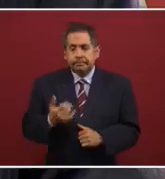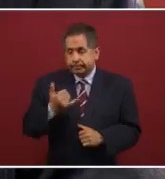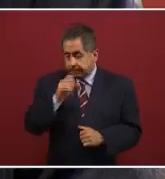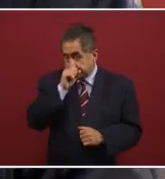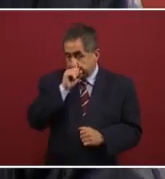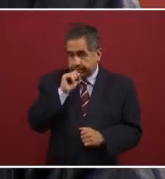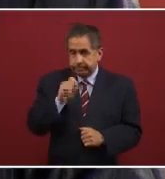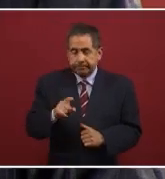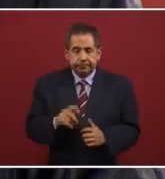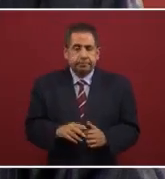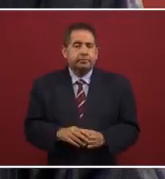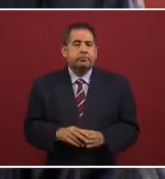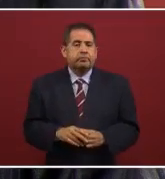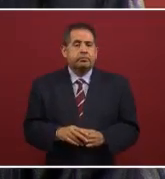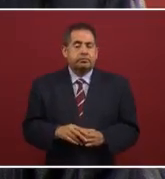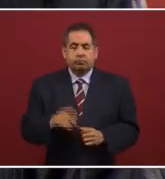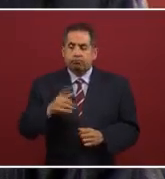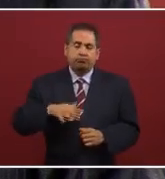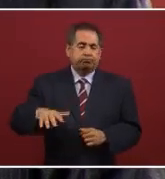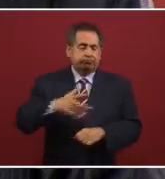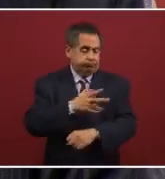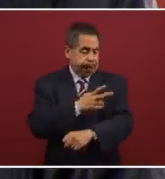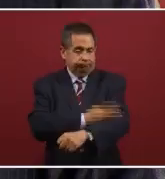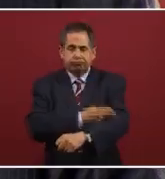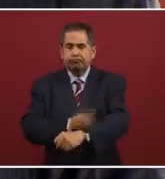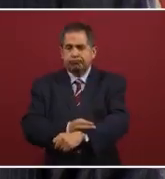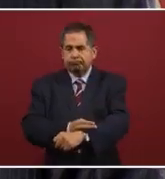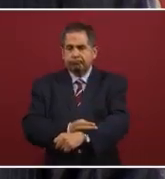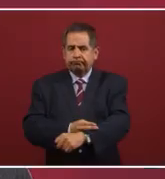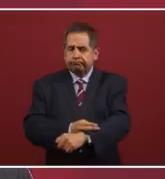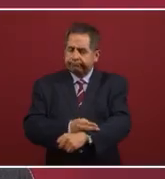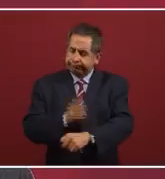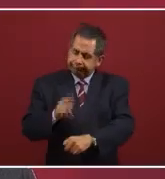y honestidad, es decir,